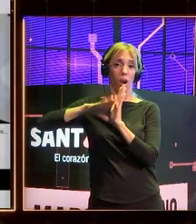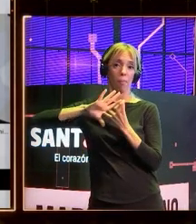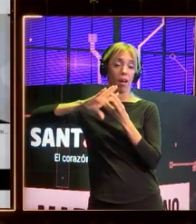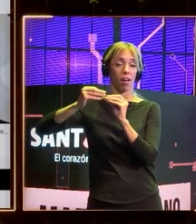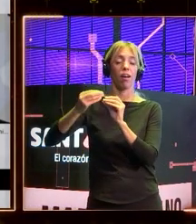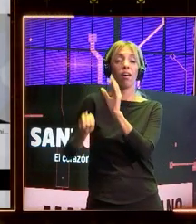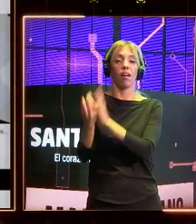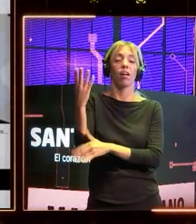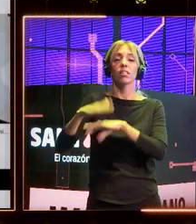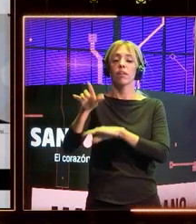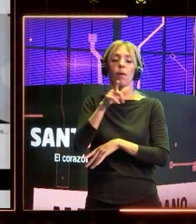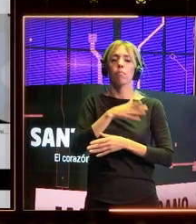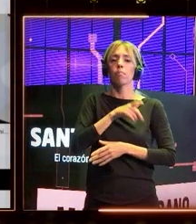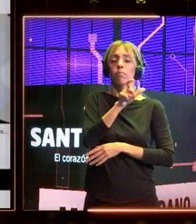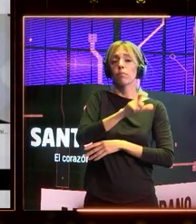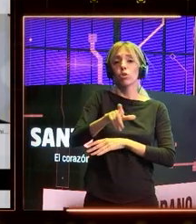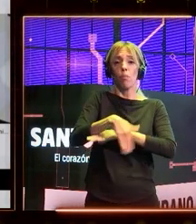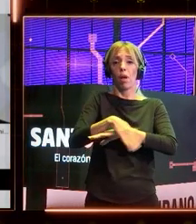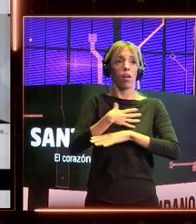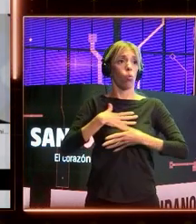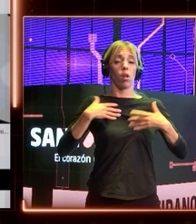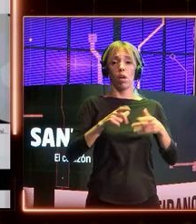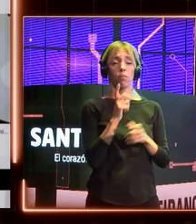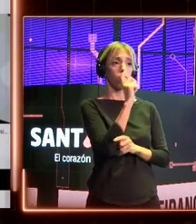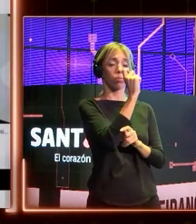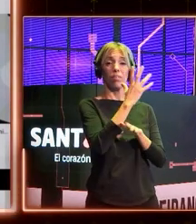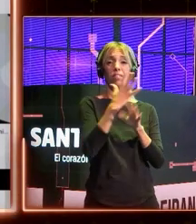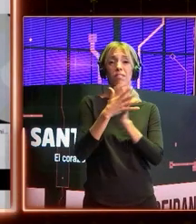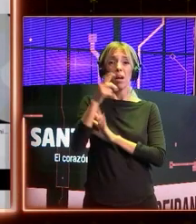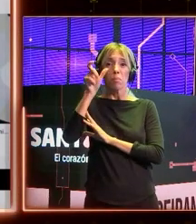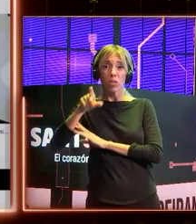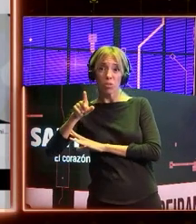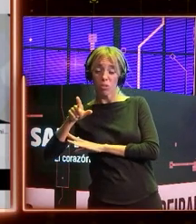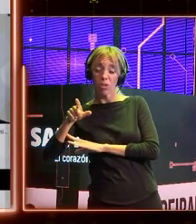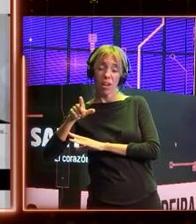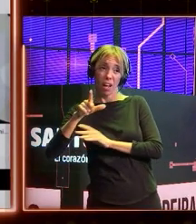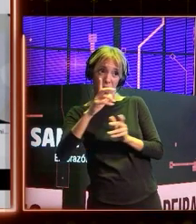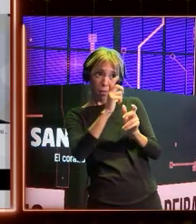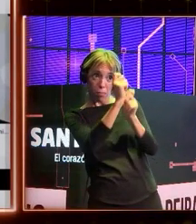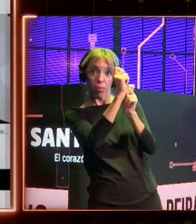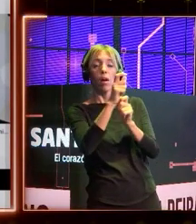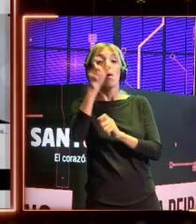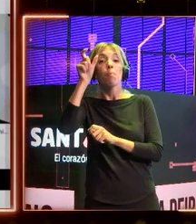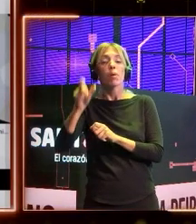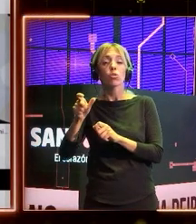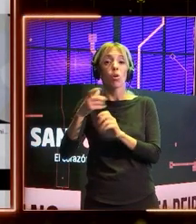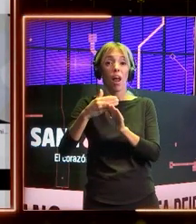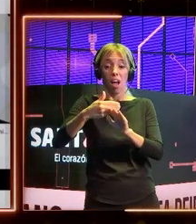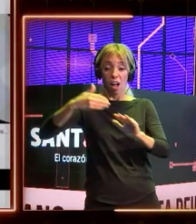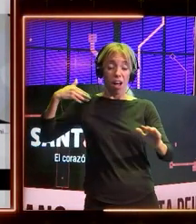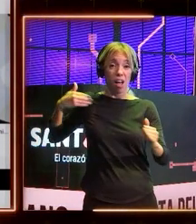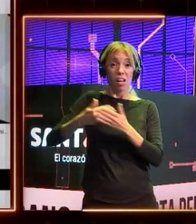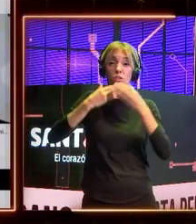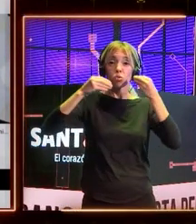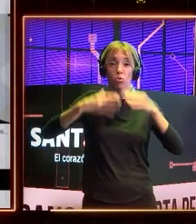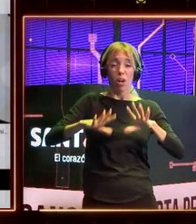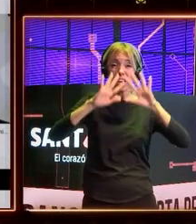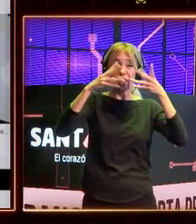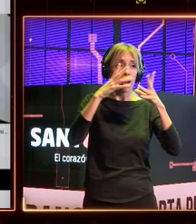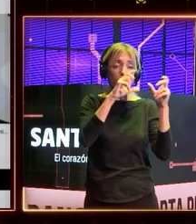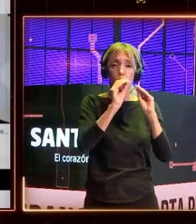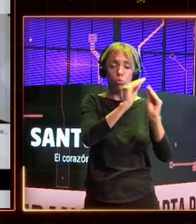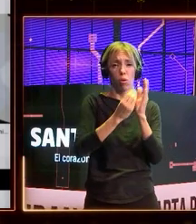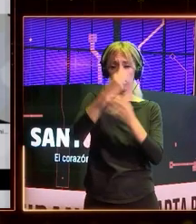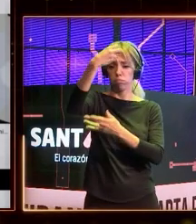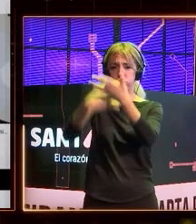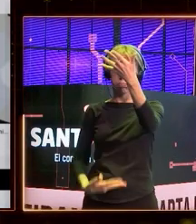fotografiar a cualquier persona por la calle y Clearview te devuelve todas las fotos que se han publicado de esa persona en Internet, incluyendo aquellas